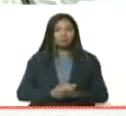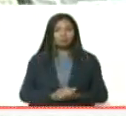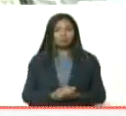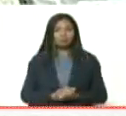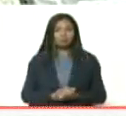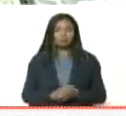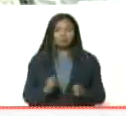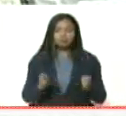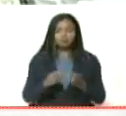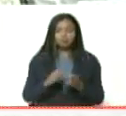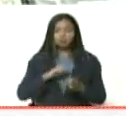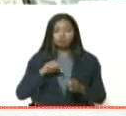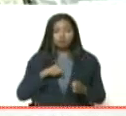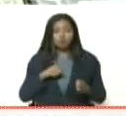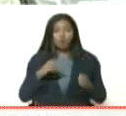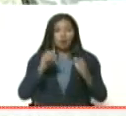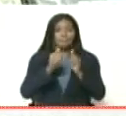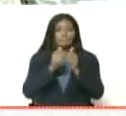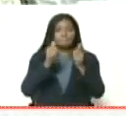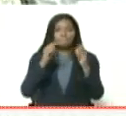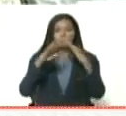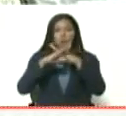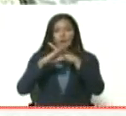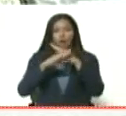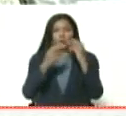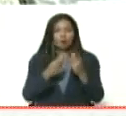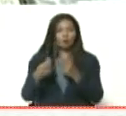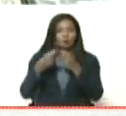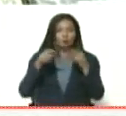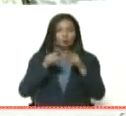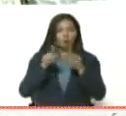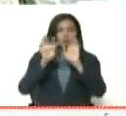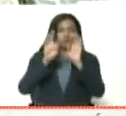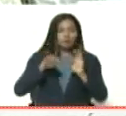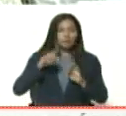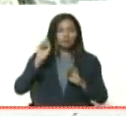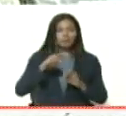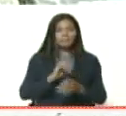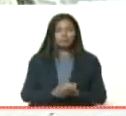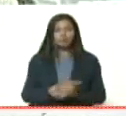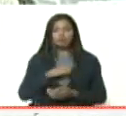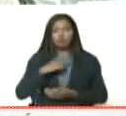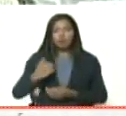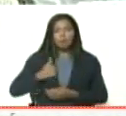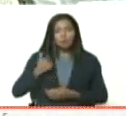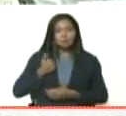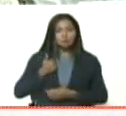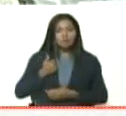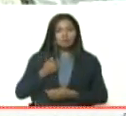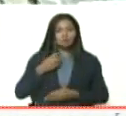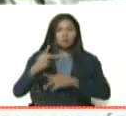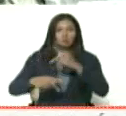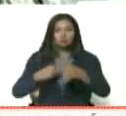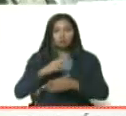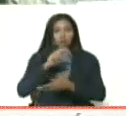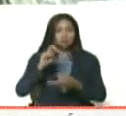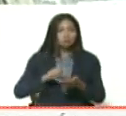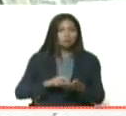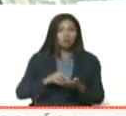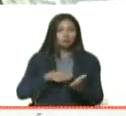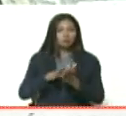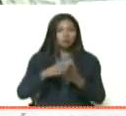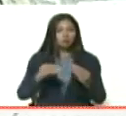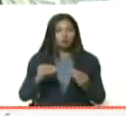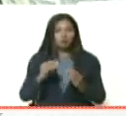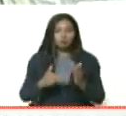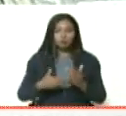reducir los embates de este bloqueo económico criminal, ¿verdad?, aprovechando al máximo la producción nacional y sobre todo las potencialidades